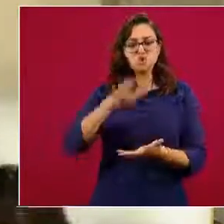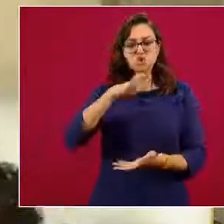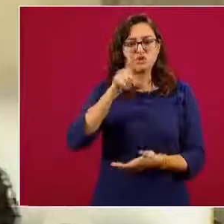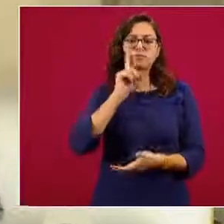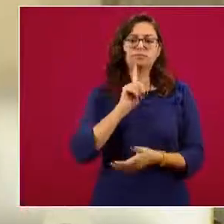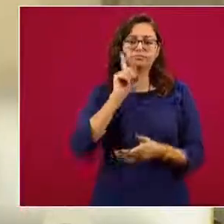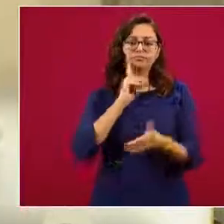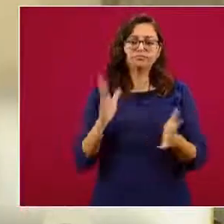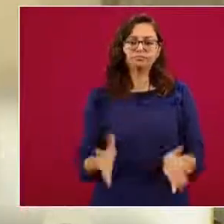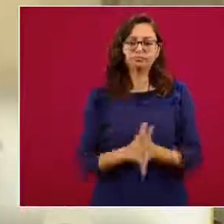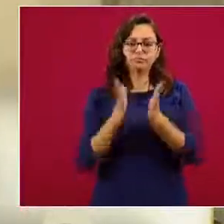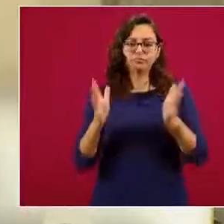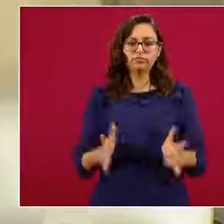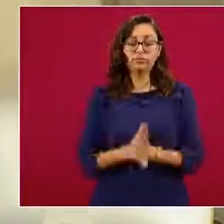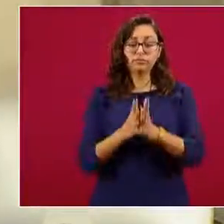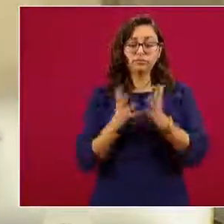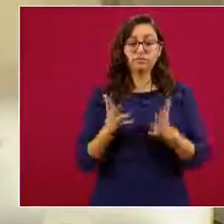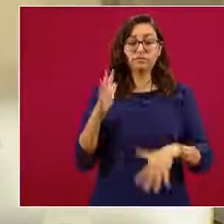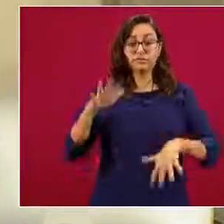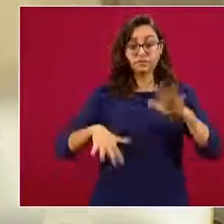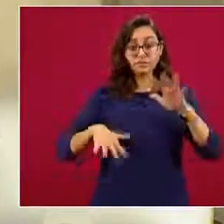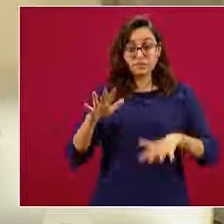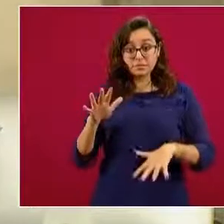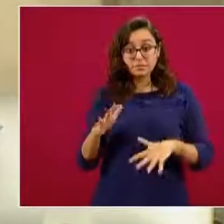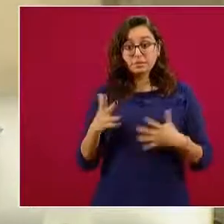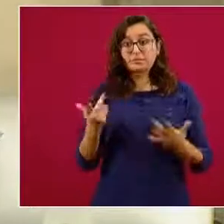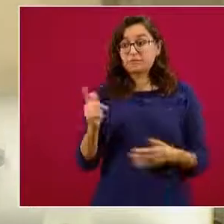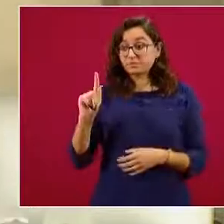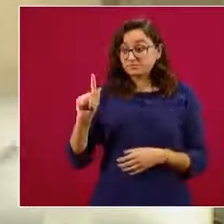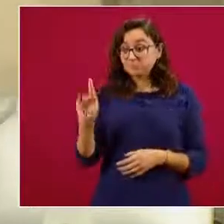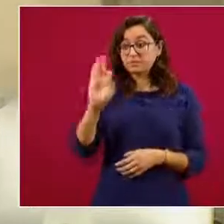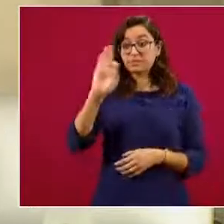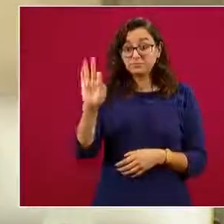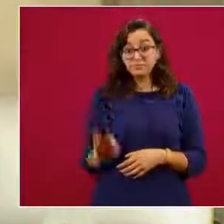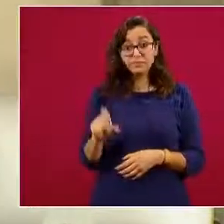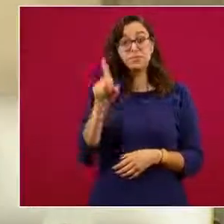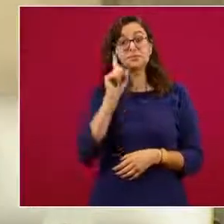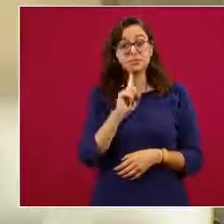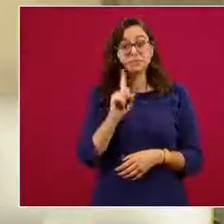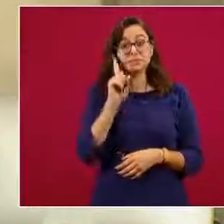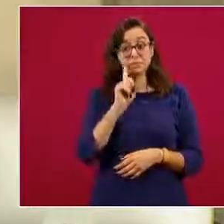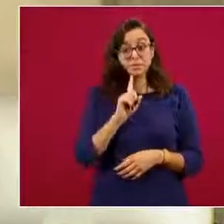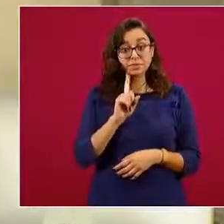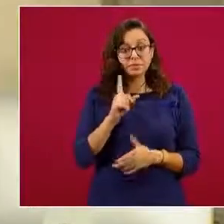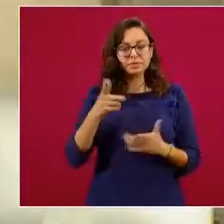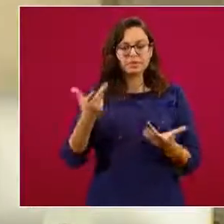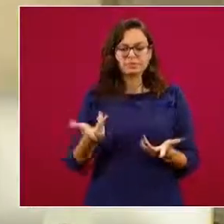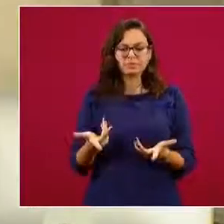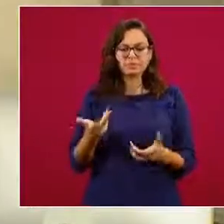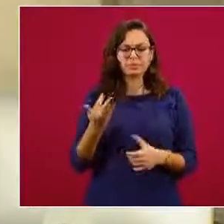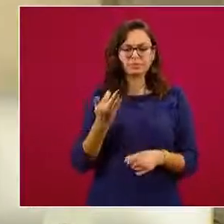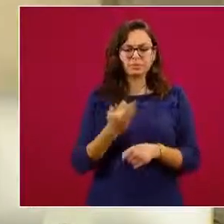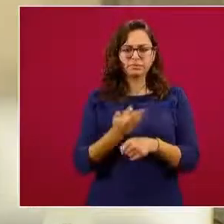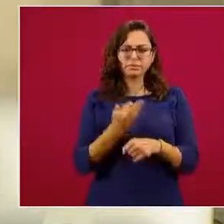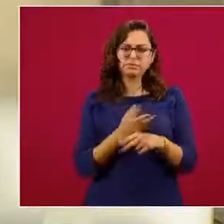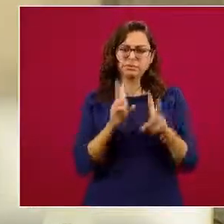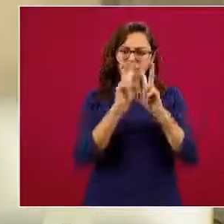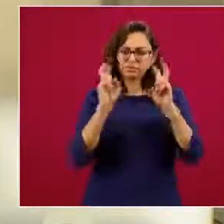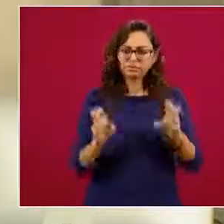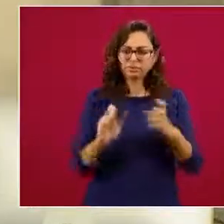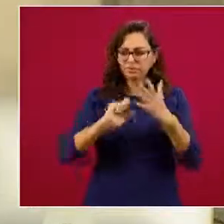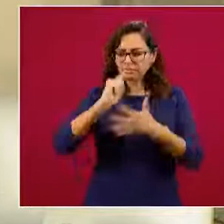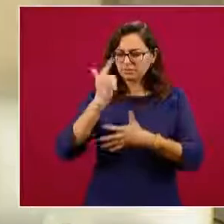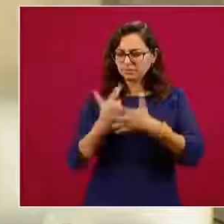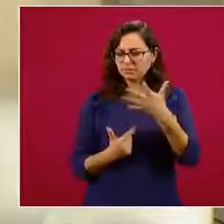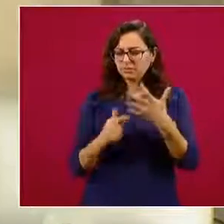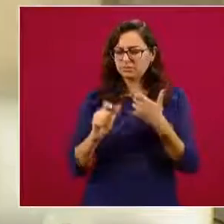algunas de las regiones llegaba más de las dos terceras partes. En el caso ahorita de los padrones de exportación,